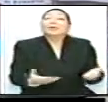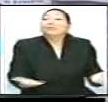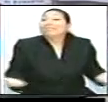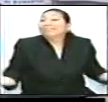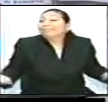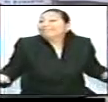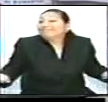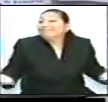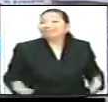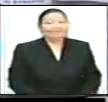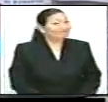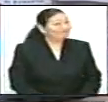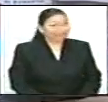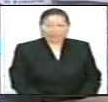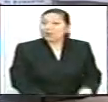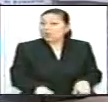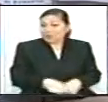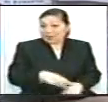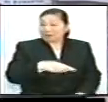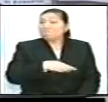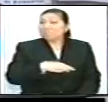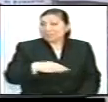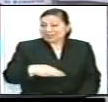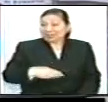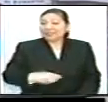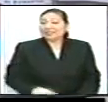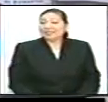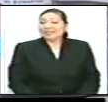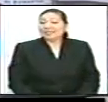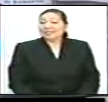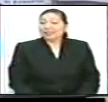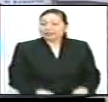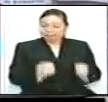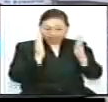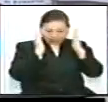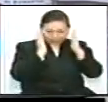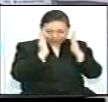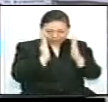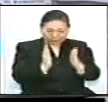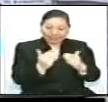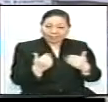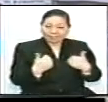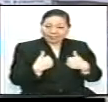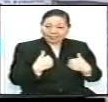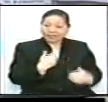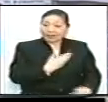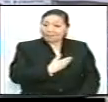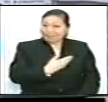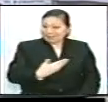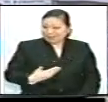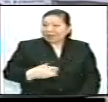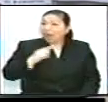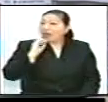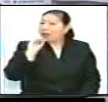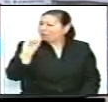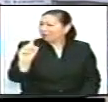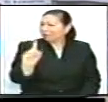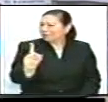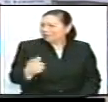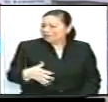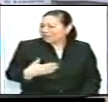más. También el ministro, yo creo que si actúa con rectitud, también debe decirle al presidente de la República, no puede gastar